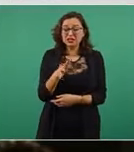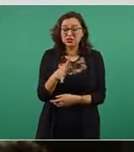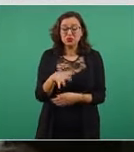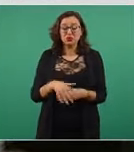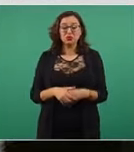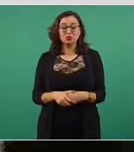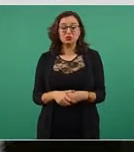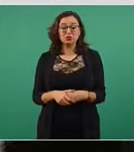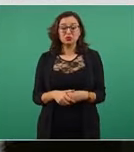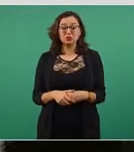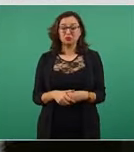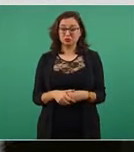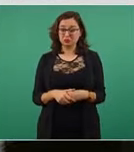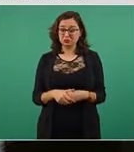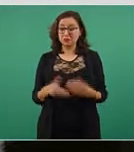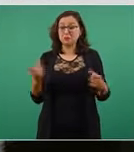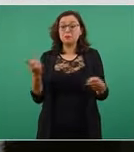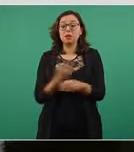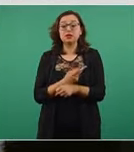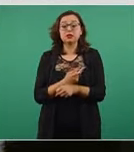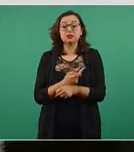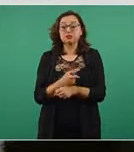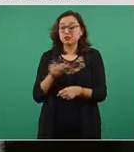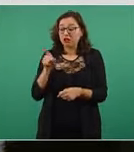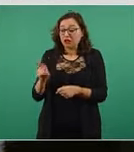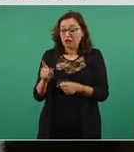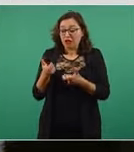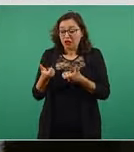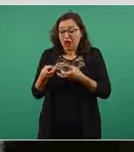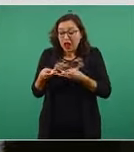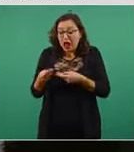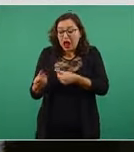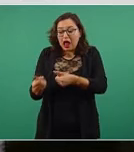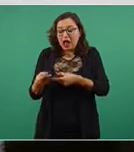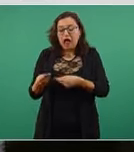consume solo artículos de primera necesidad